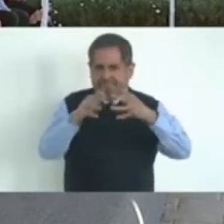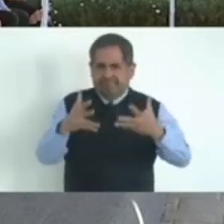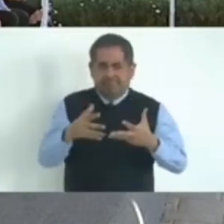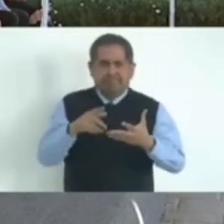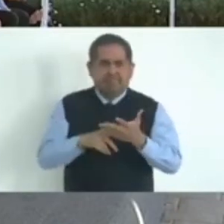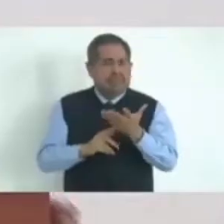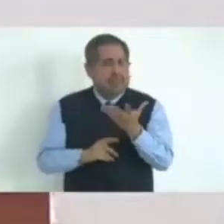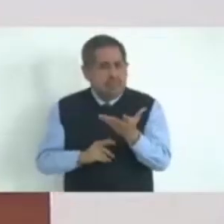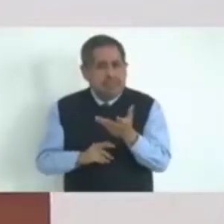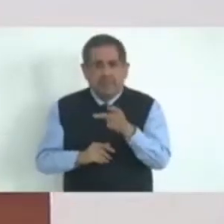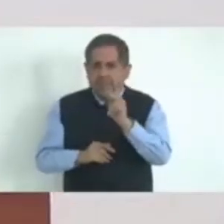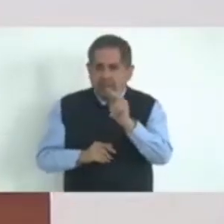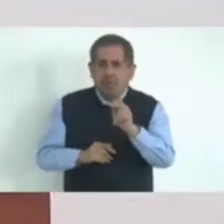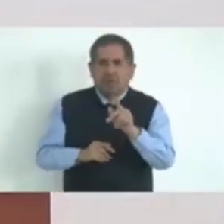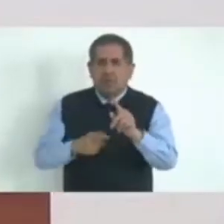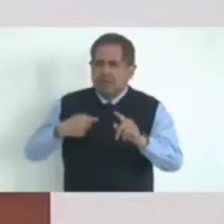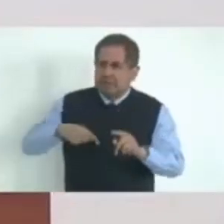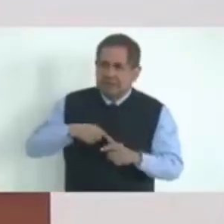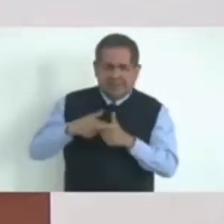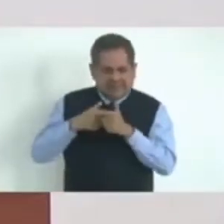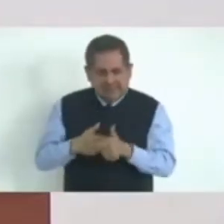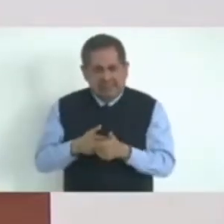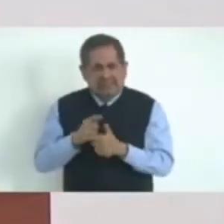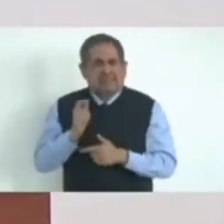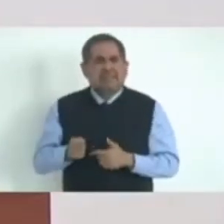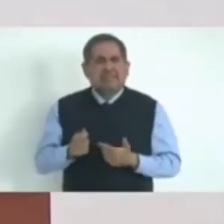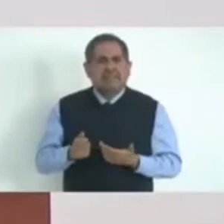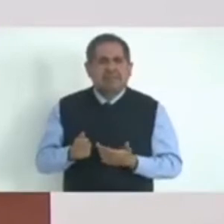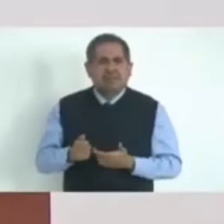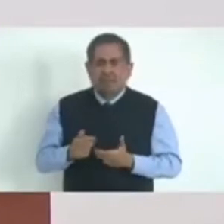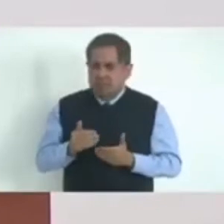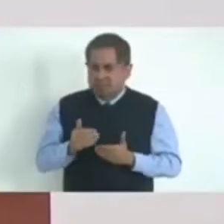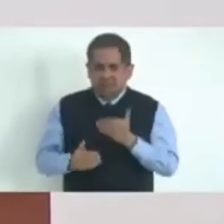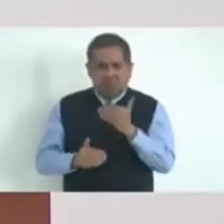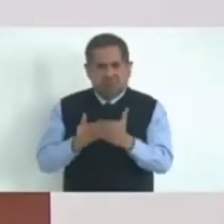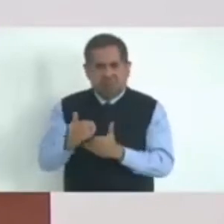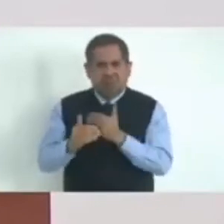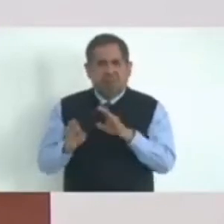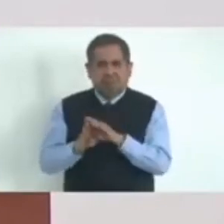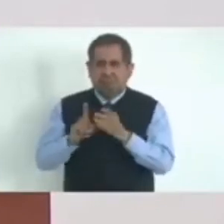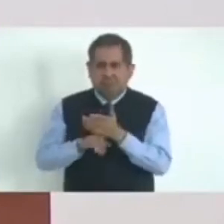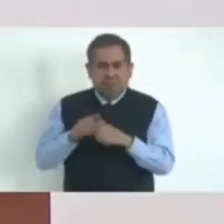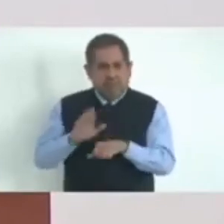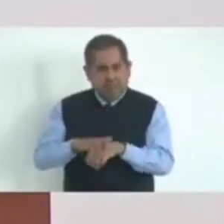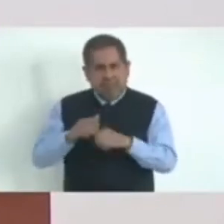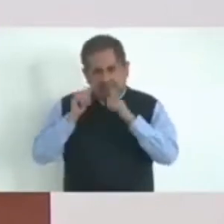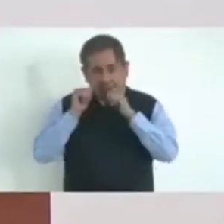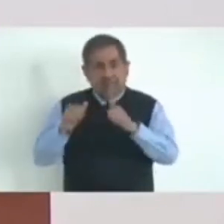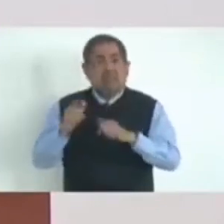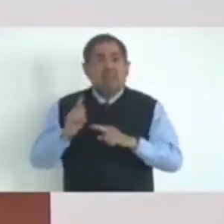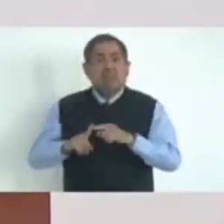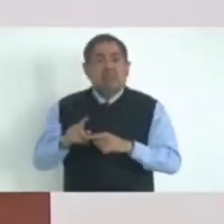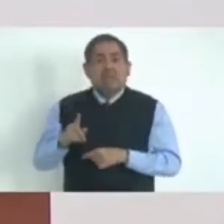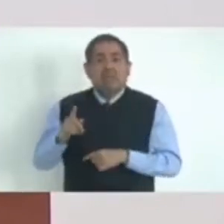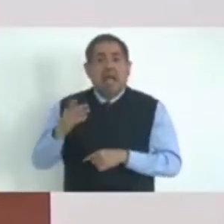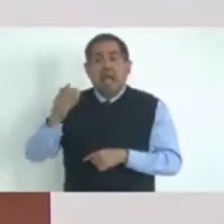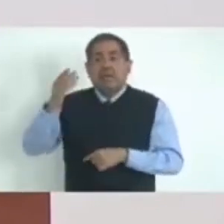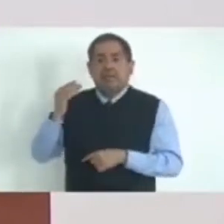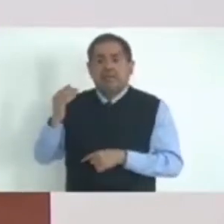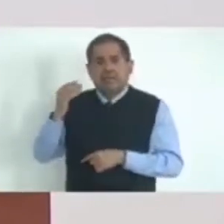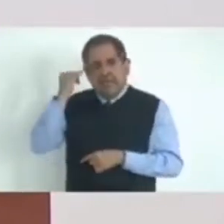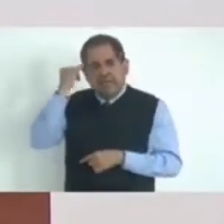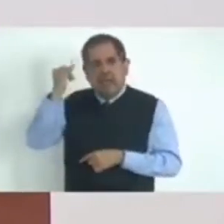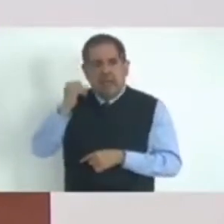no dejamos de avanzar en el plan que originalmente